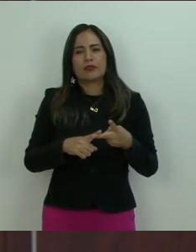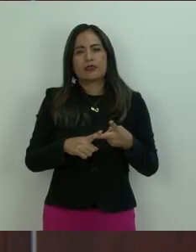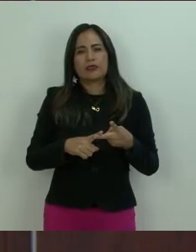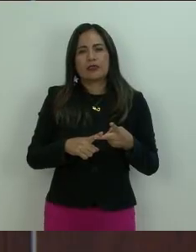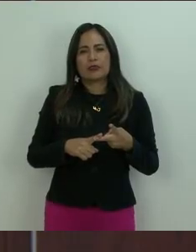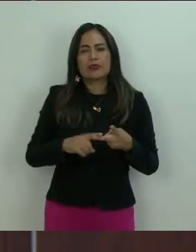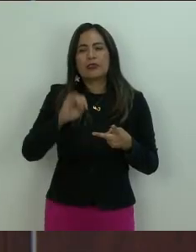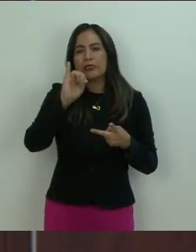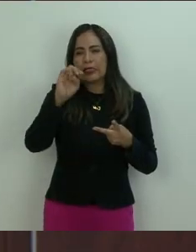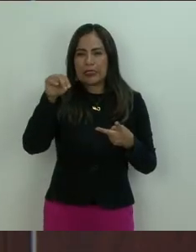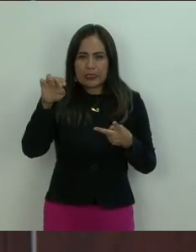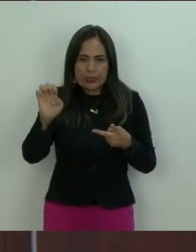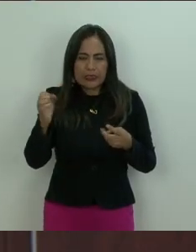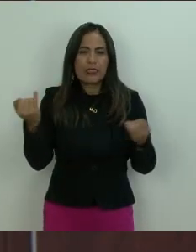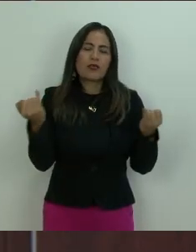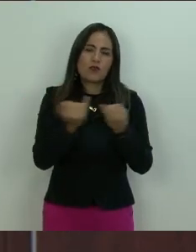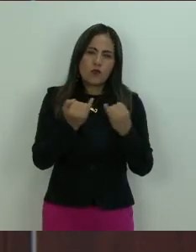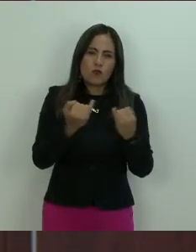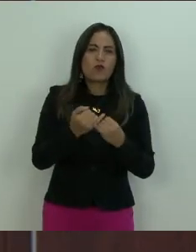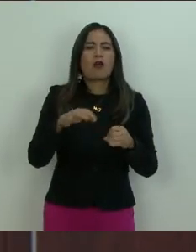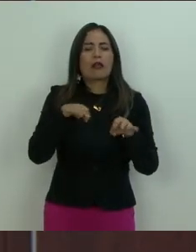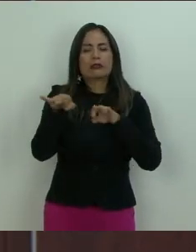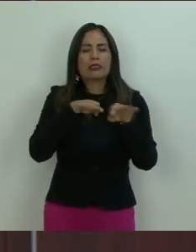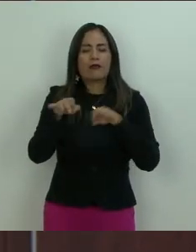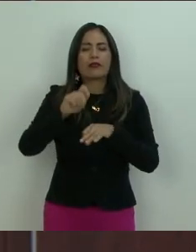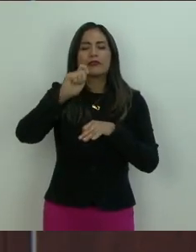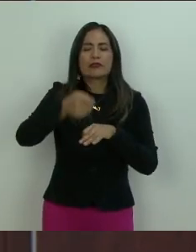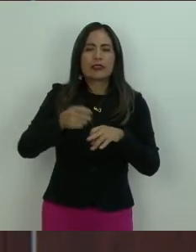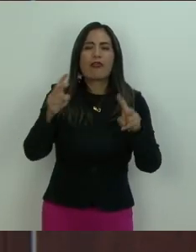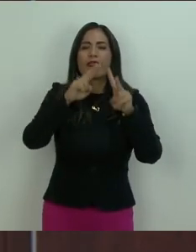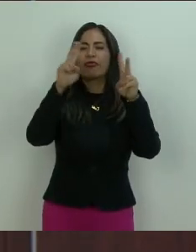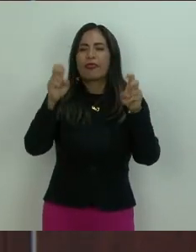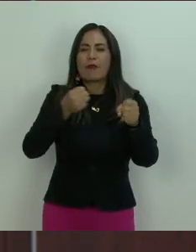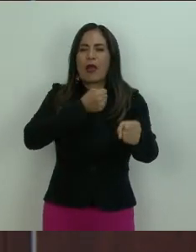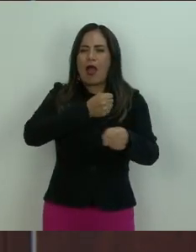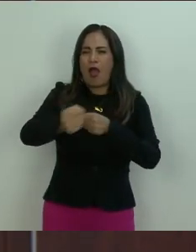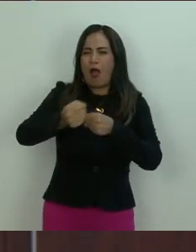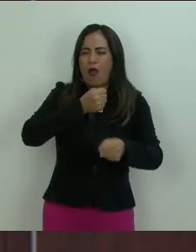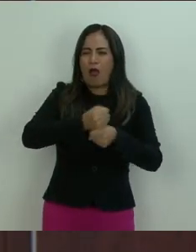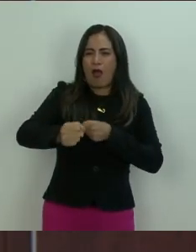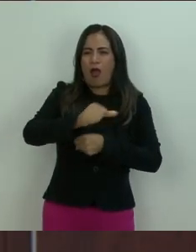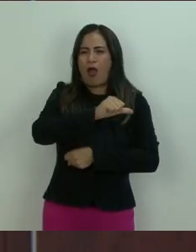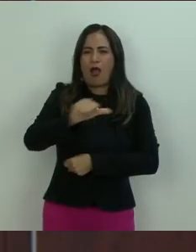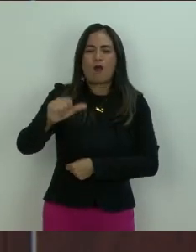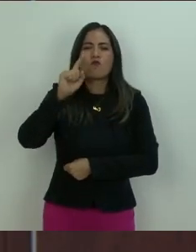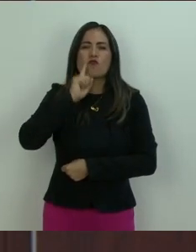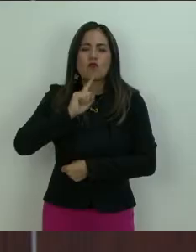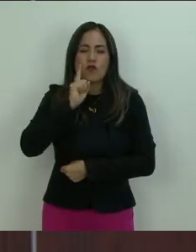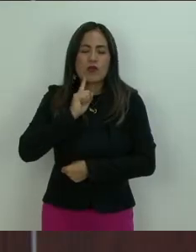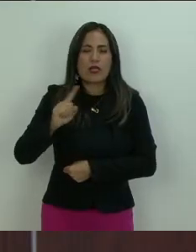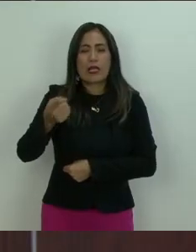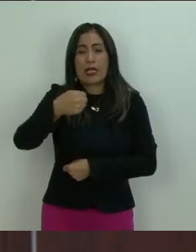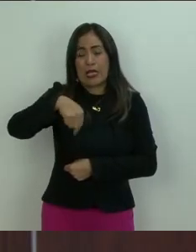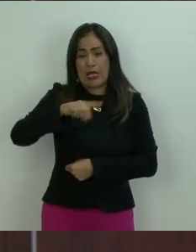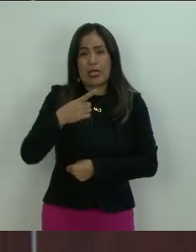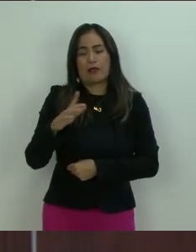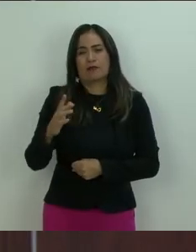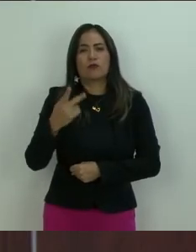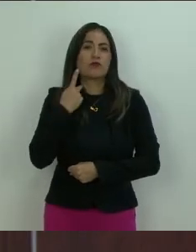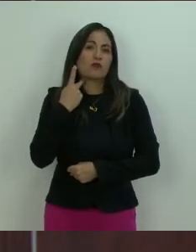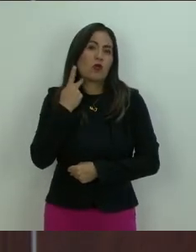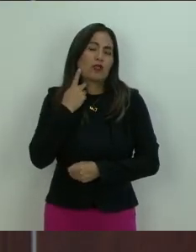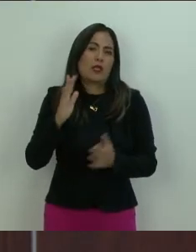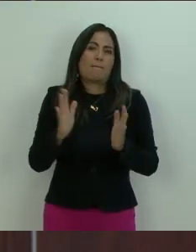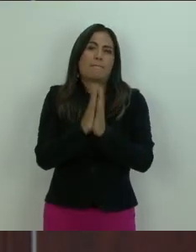Nacional Electoral, que es el tema de la violencia contra las mujeres que deciden participar políticamente.